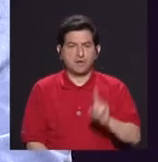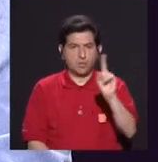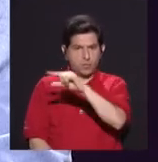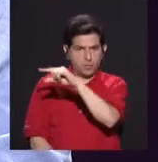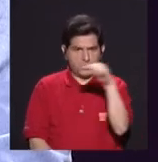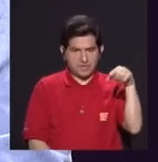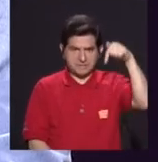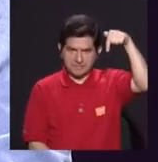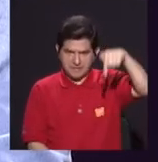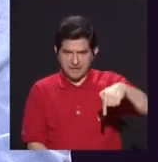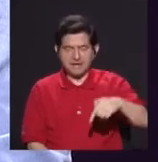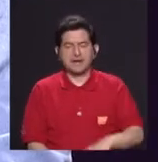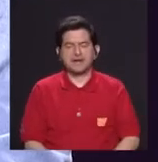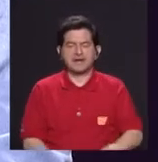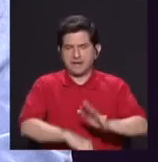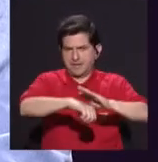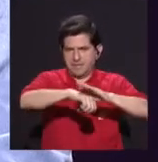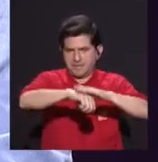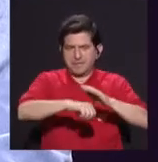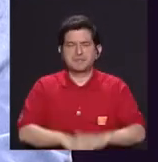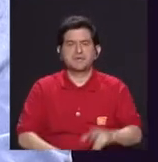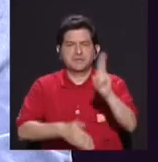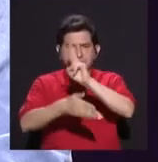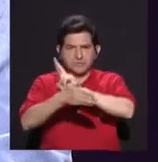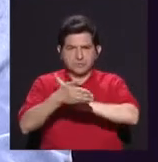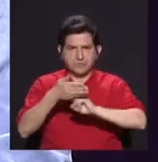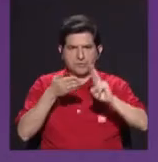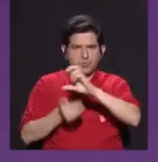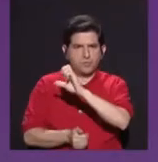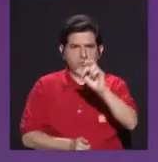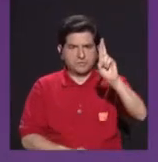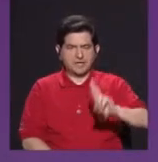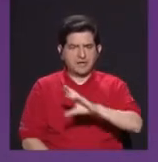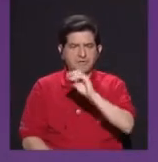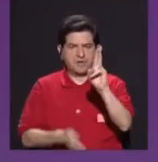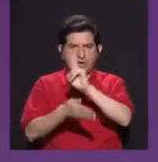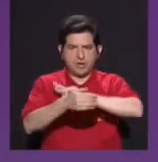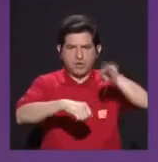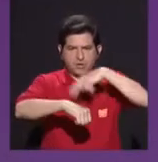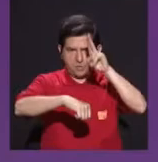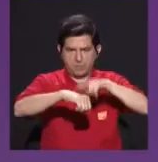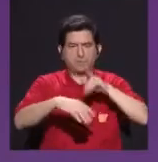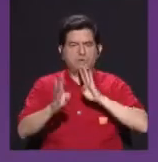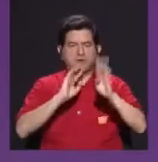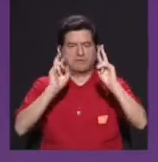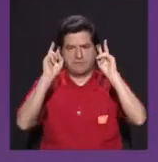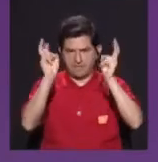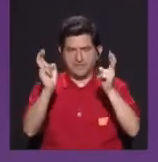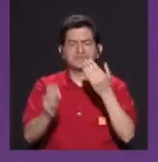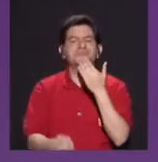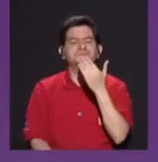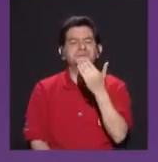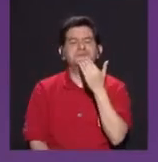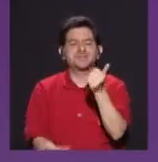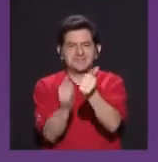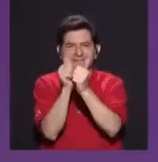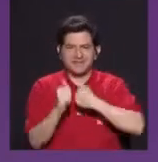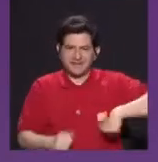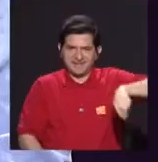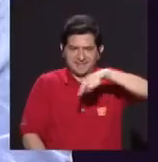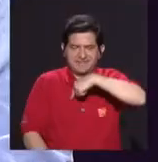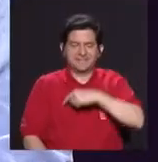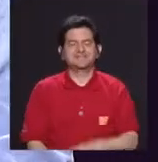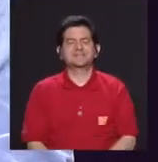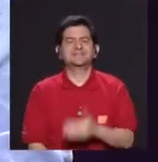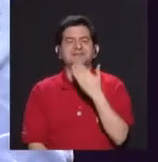va a estar en una pasantía tanto en la universidad de costa rica como en la universidad nacional conversando sobre estos temas muchas gracias por acompañarnos lo mismo